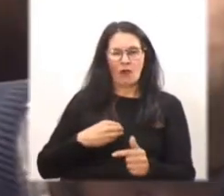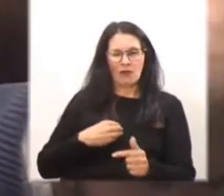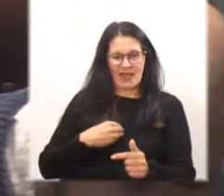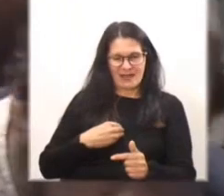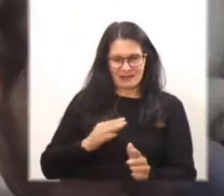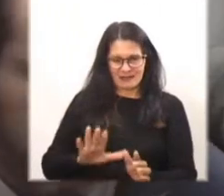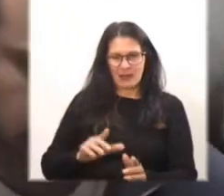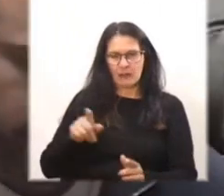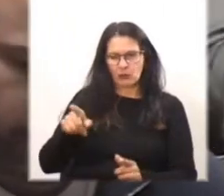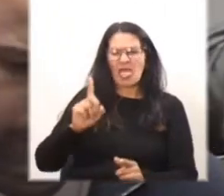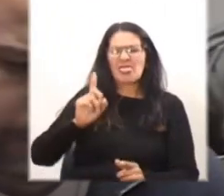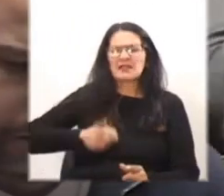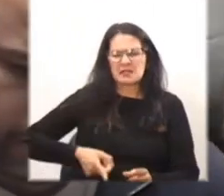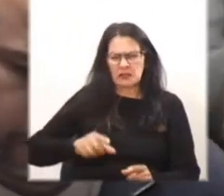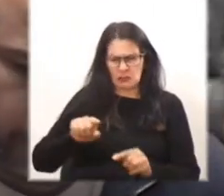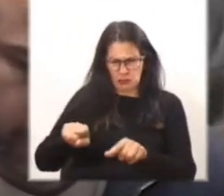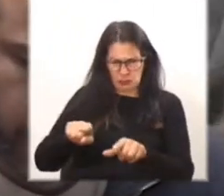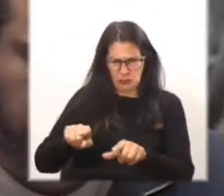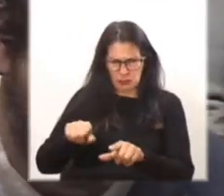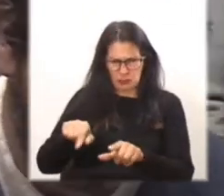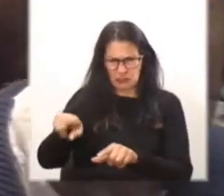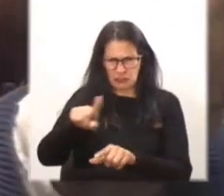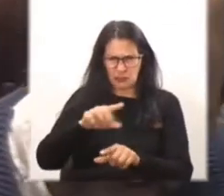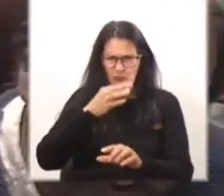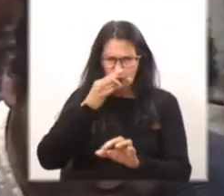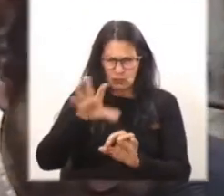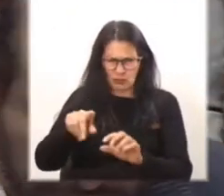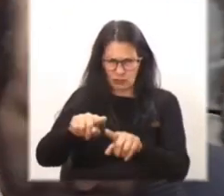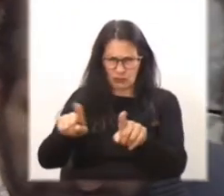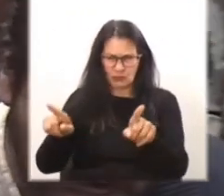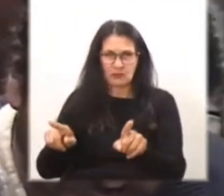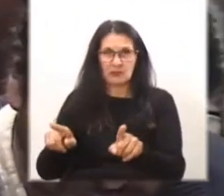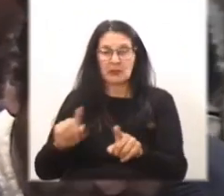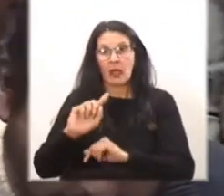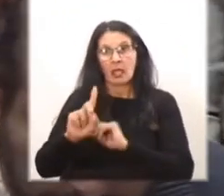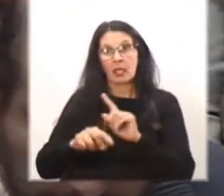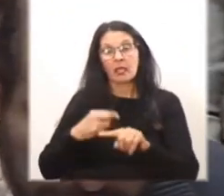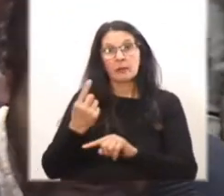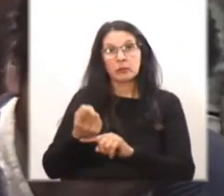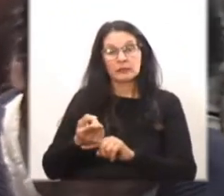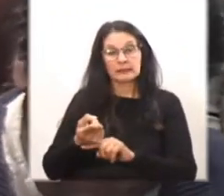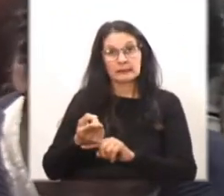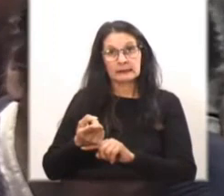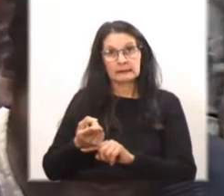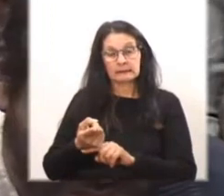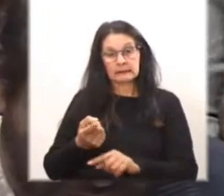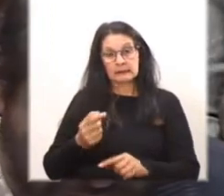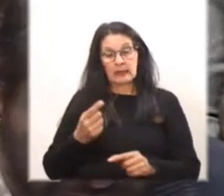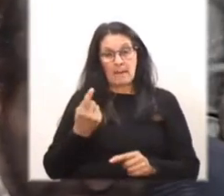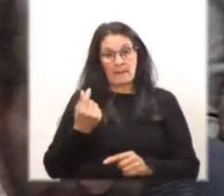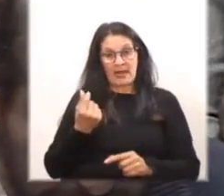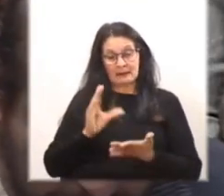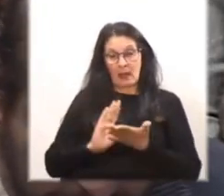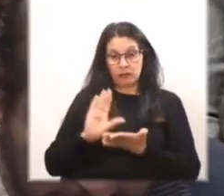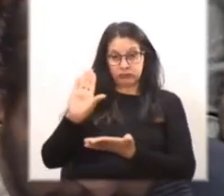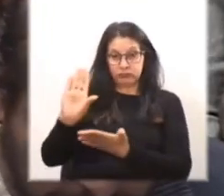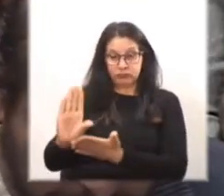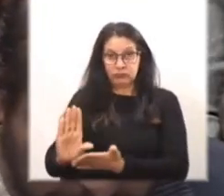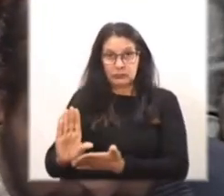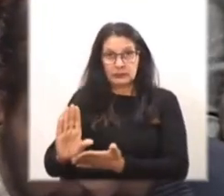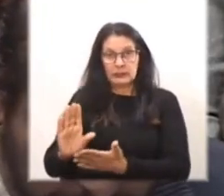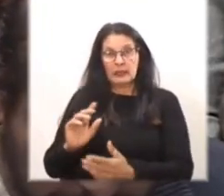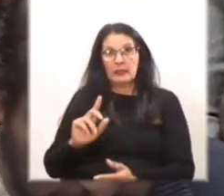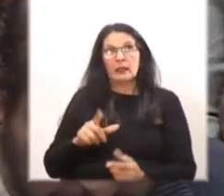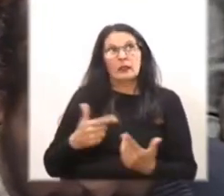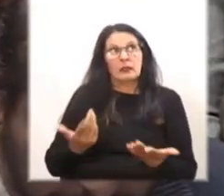a tomar decisiones que la toman en confianza y luego se utilizan los dineros públicos sin